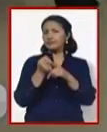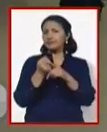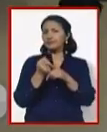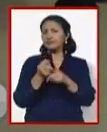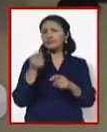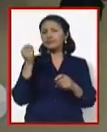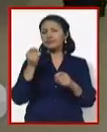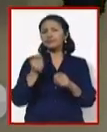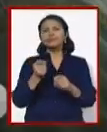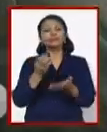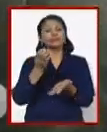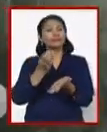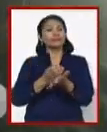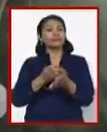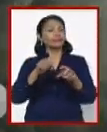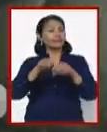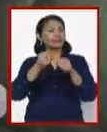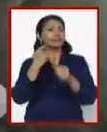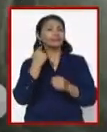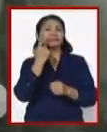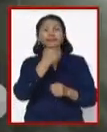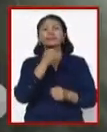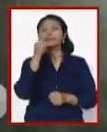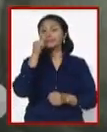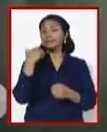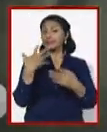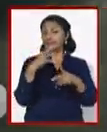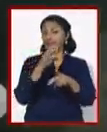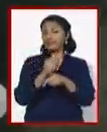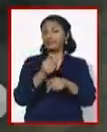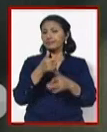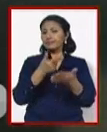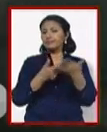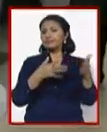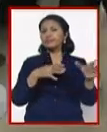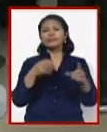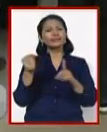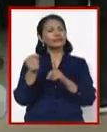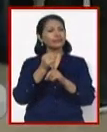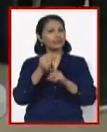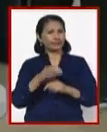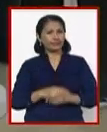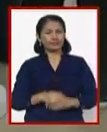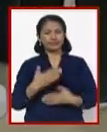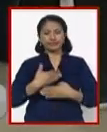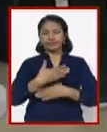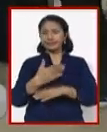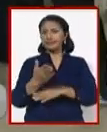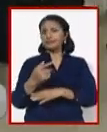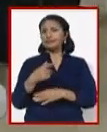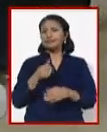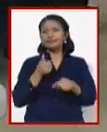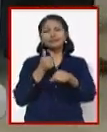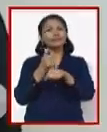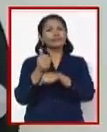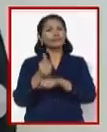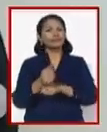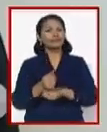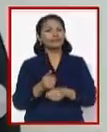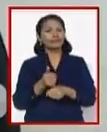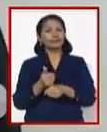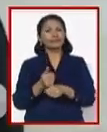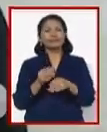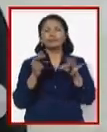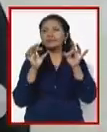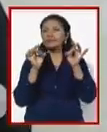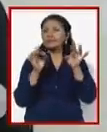combo y un vaso hasta romperle la mandíbula. Una mujer se encuentra detenida por este hecho de agresión y se espera que en las próximas horas sea imputada por el delito